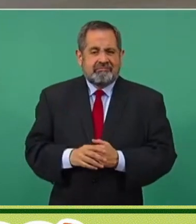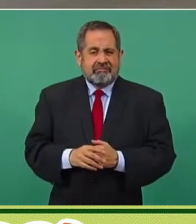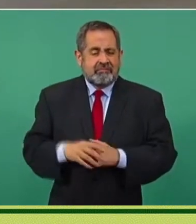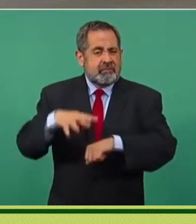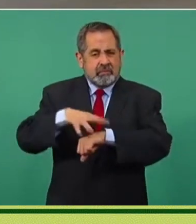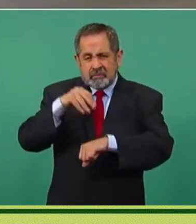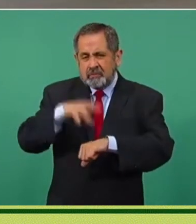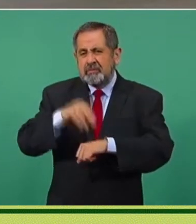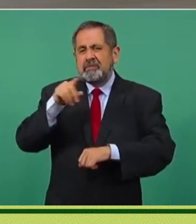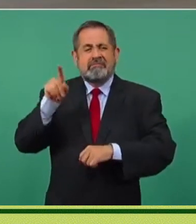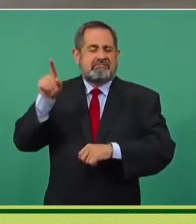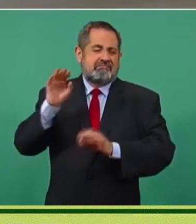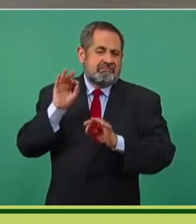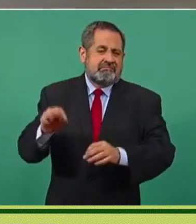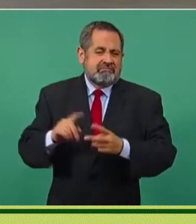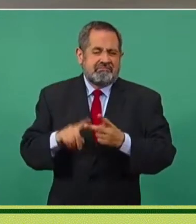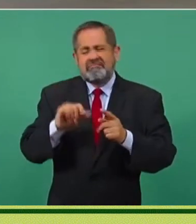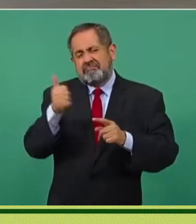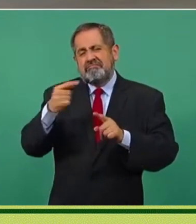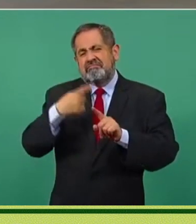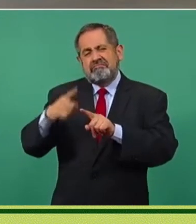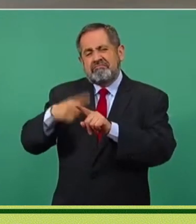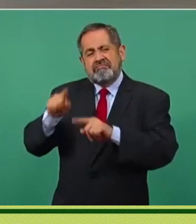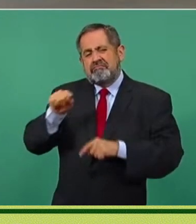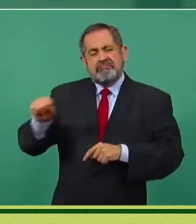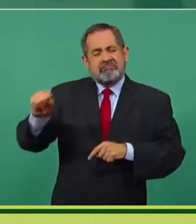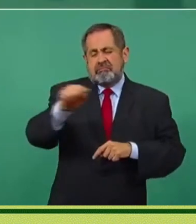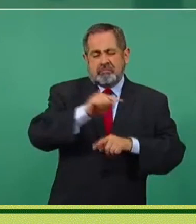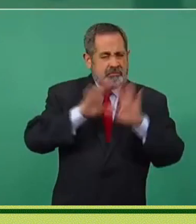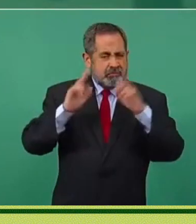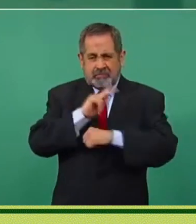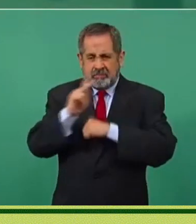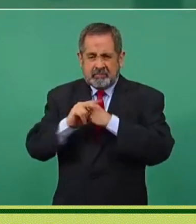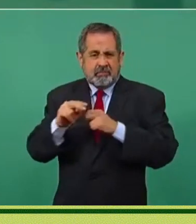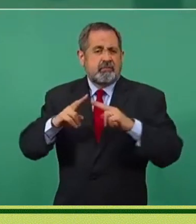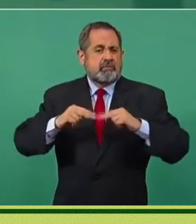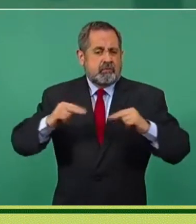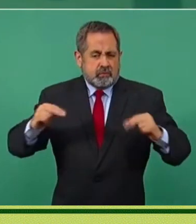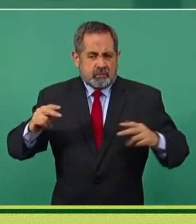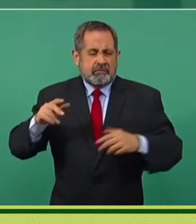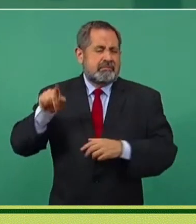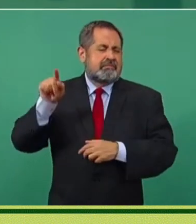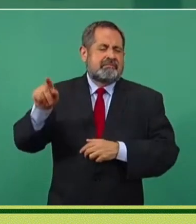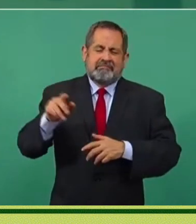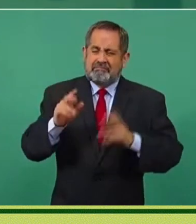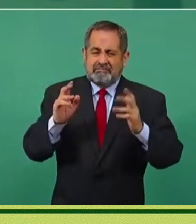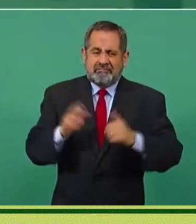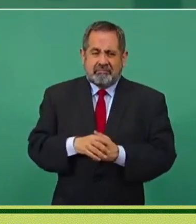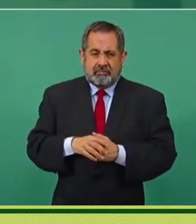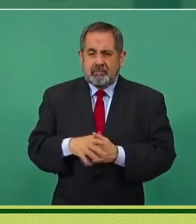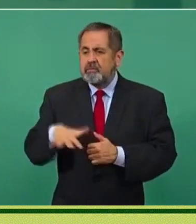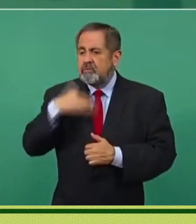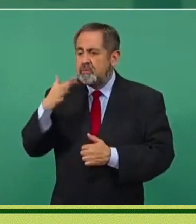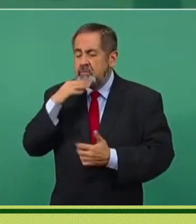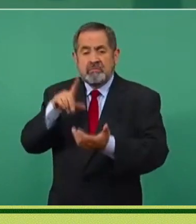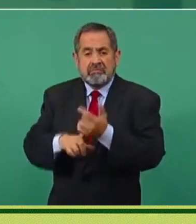Suecia y otros países, Noruega, no hay